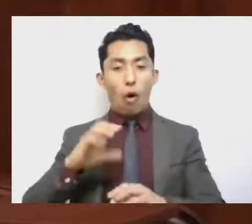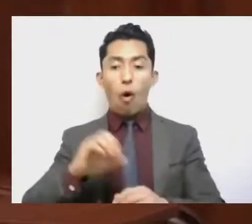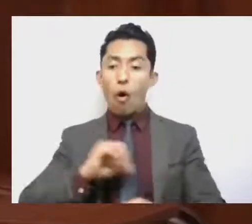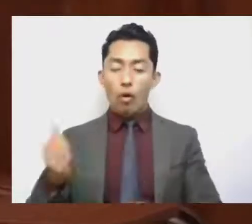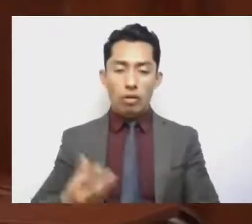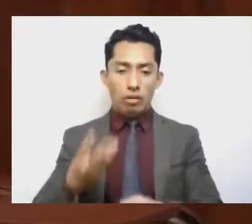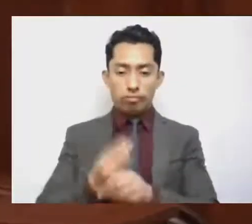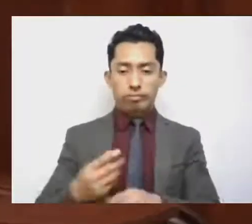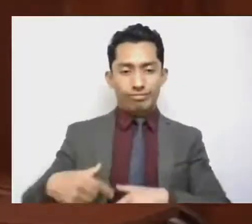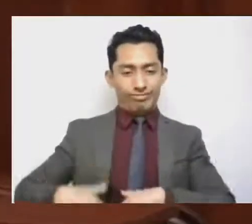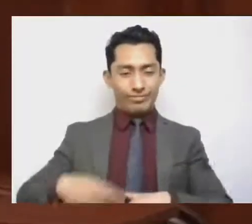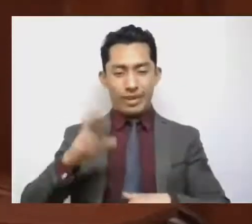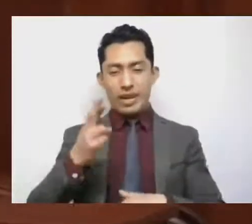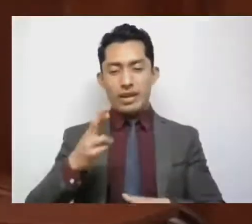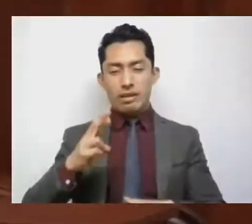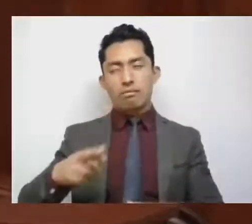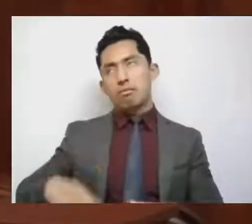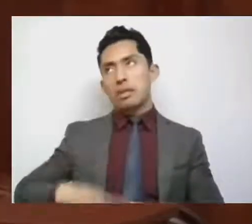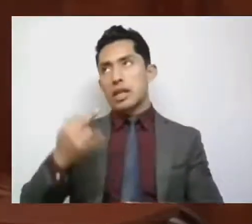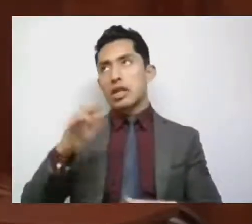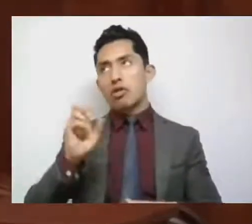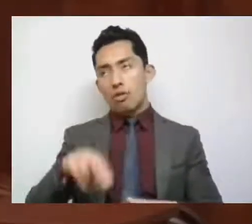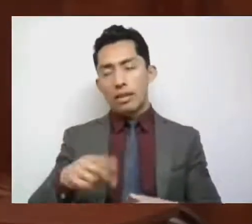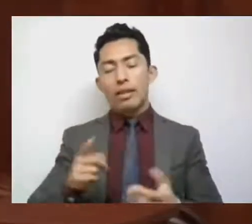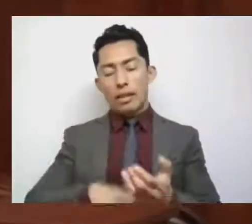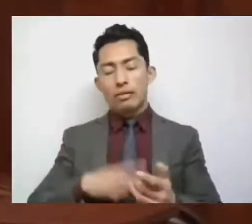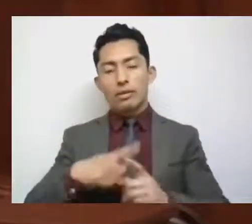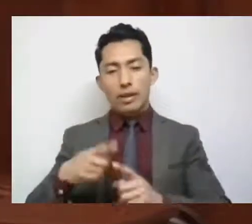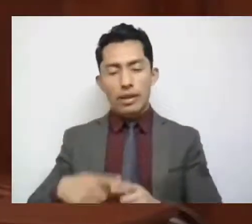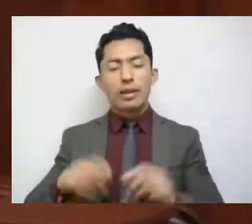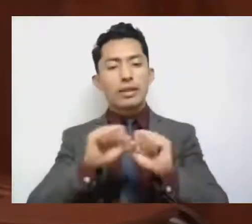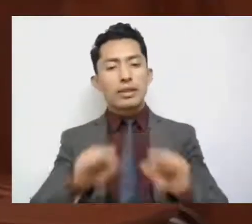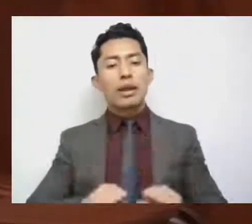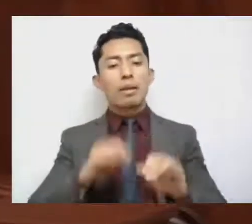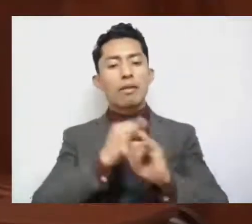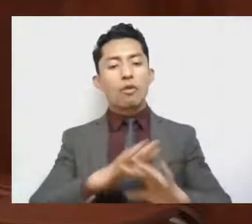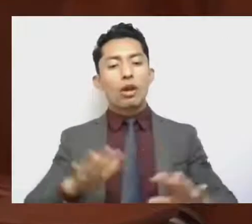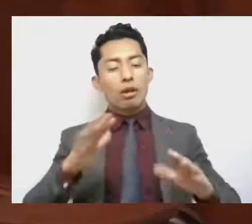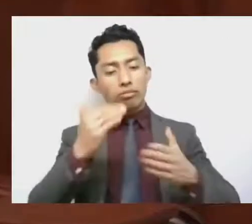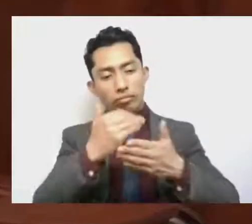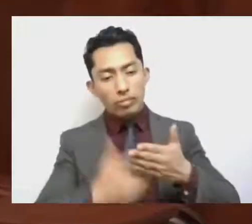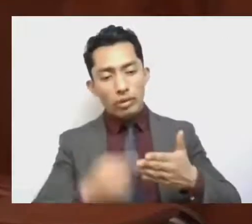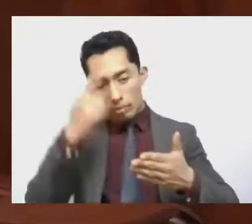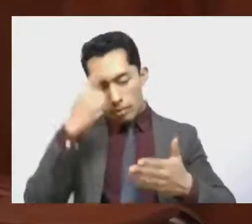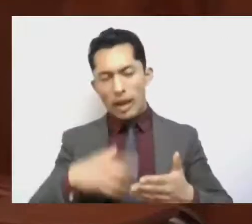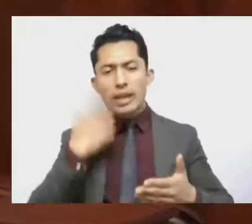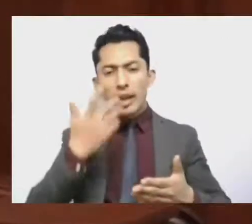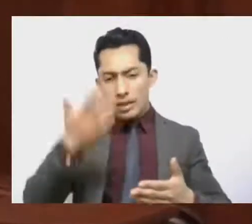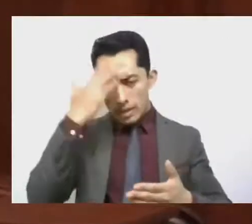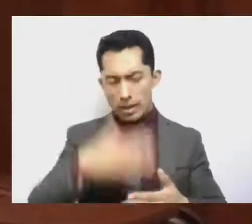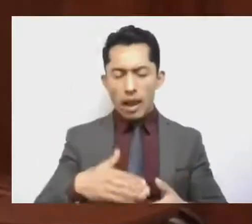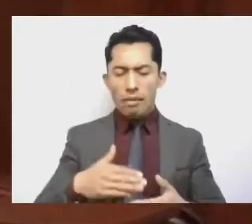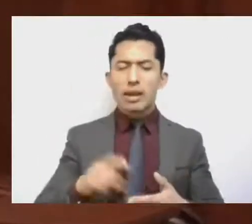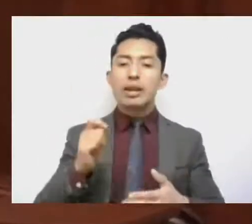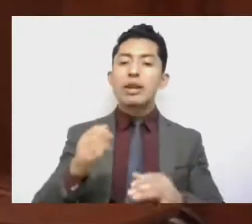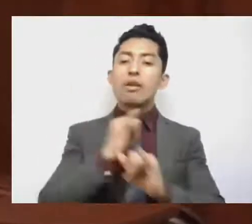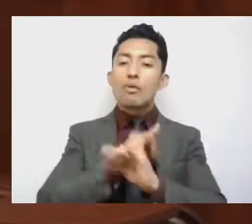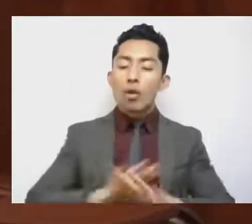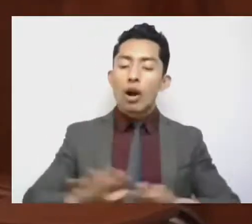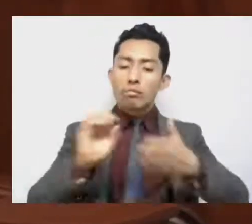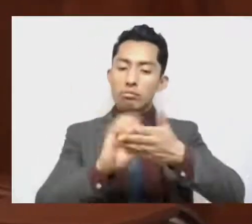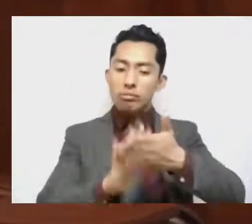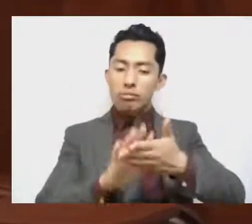lograr desarrollar un sistema de información que permita recolectar y analizar información de